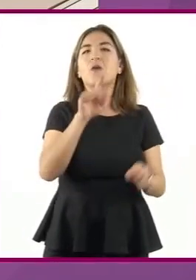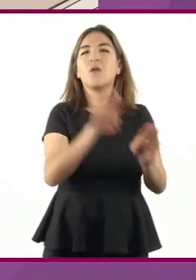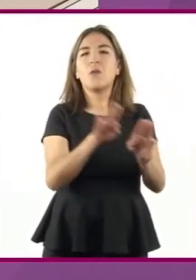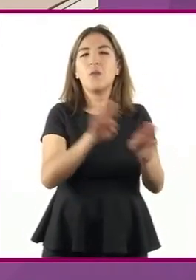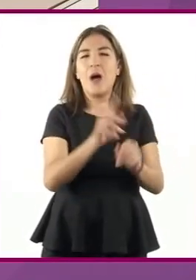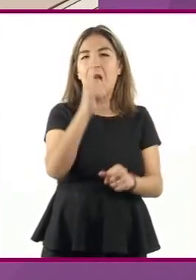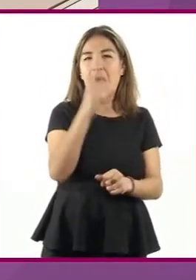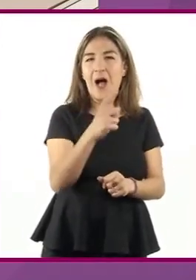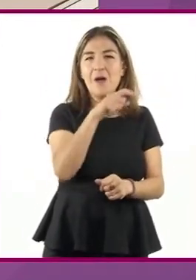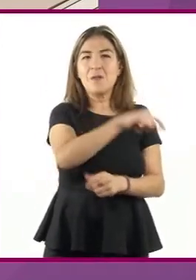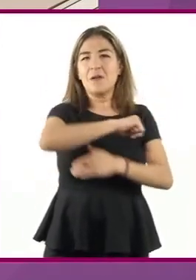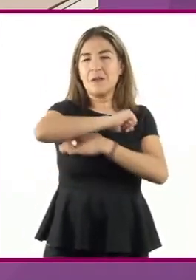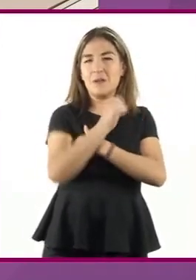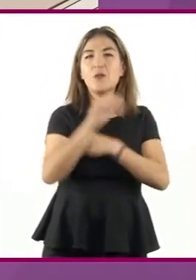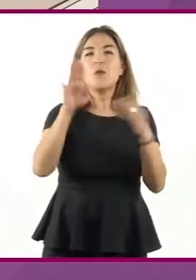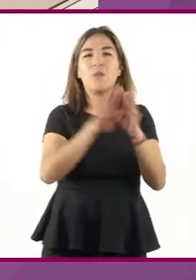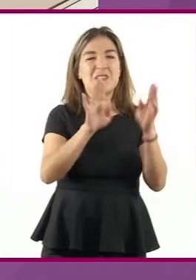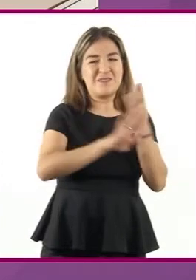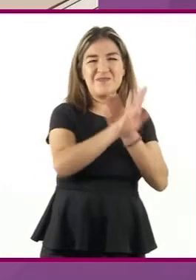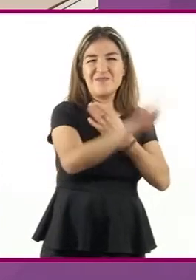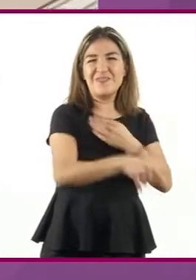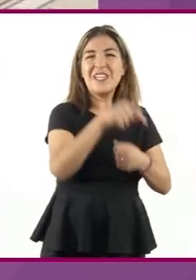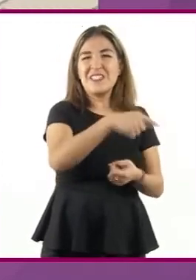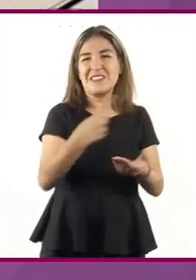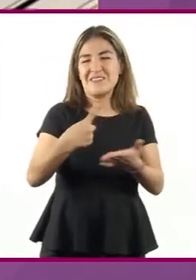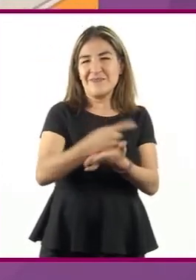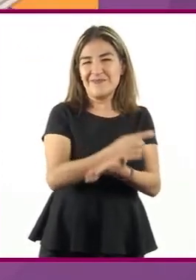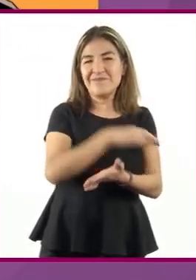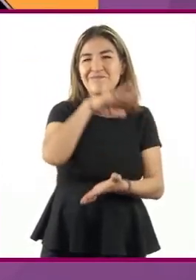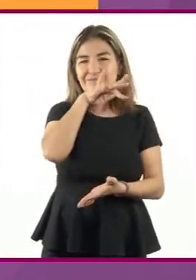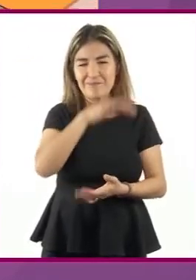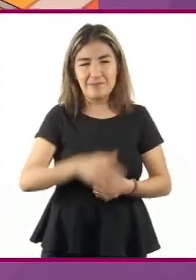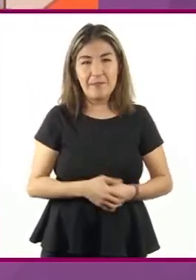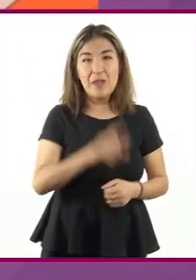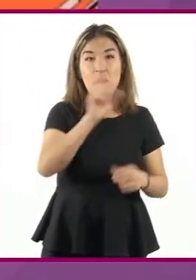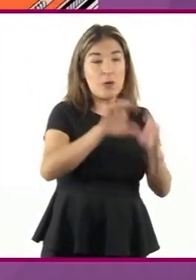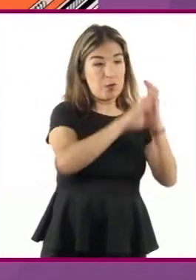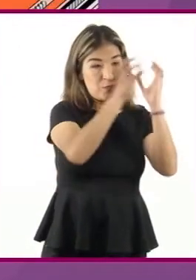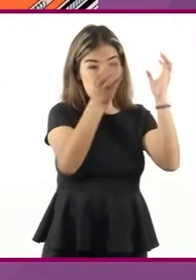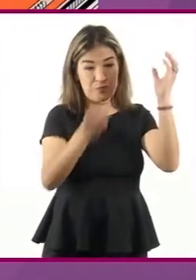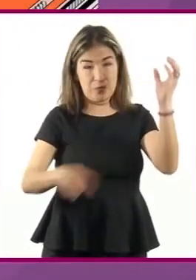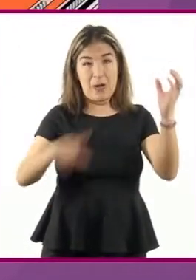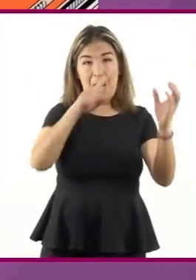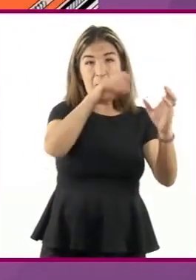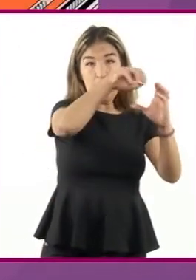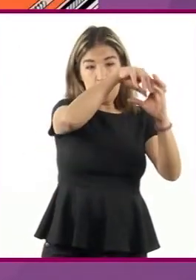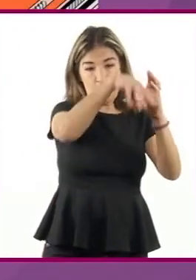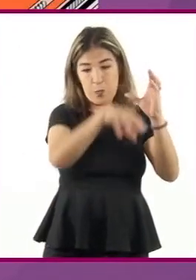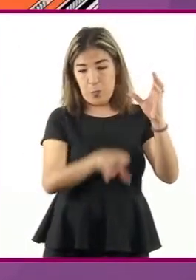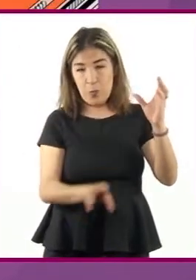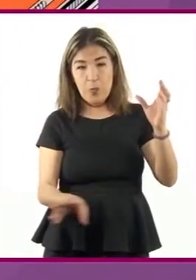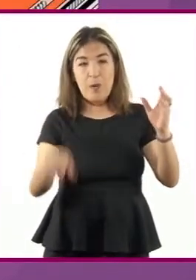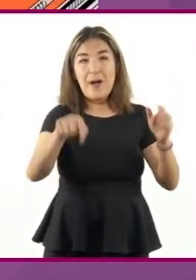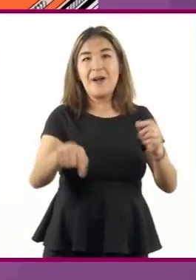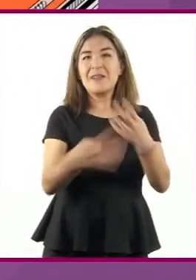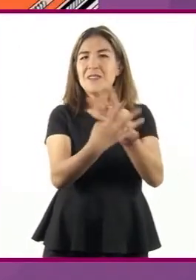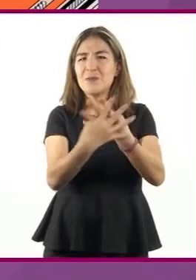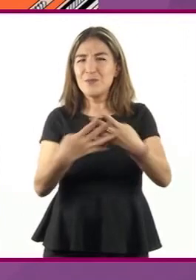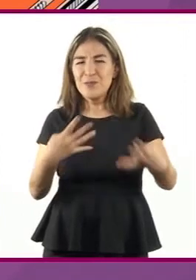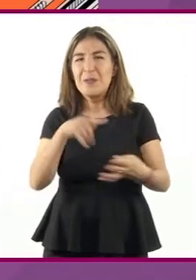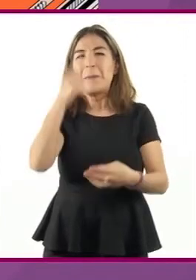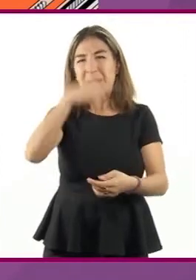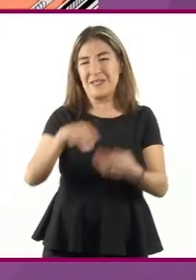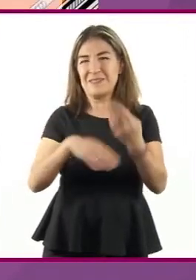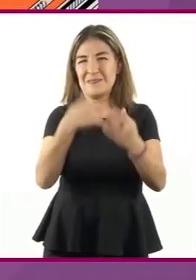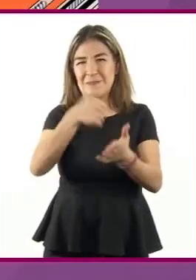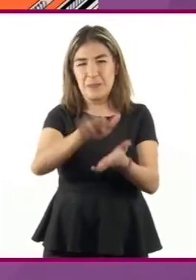a las turbinas de elementos sólidos que pudieran dañarlas. Una vez que el agua pasa por las rejillas filtradoras, se dirige